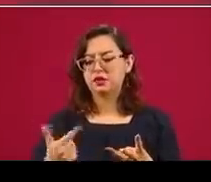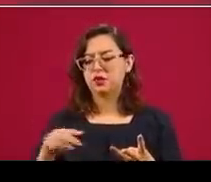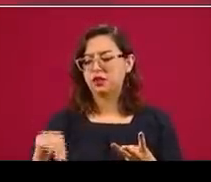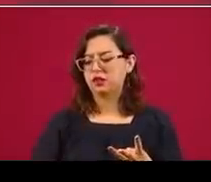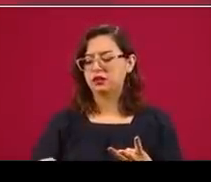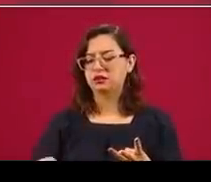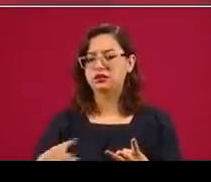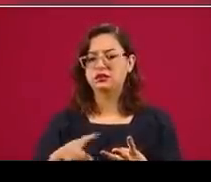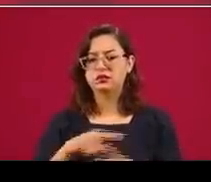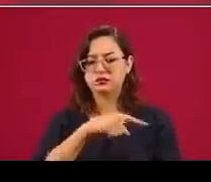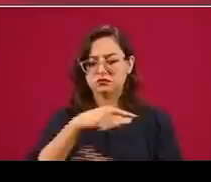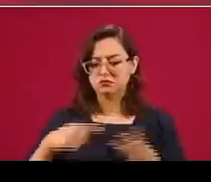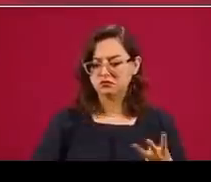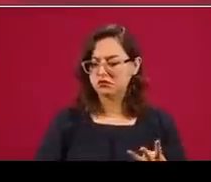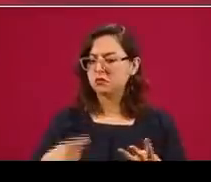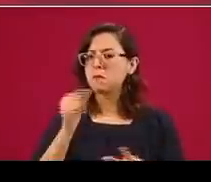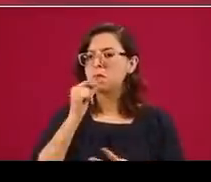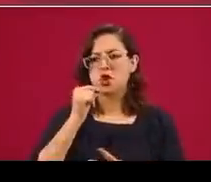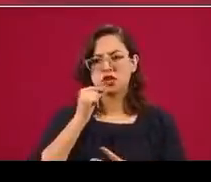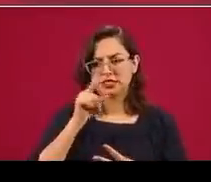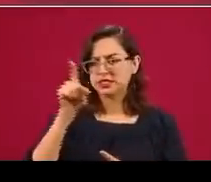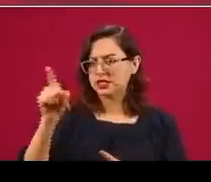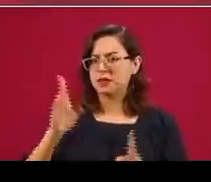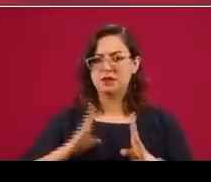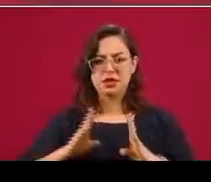Nacional, van a continuar